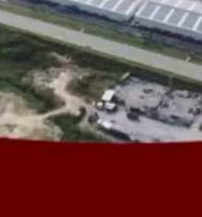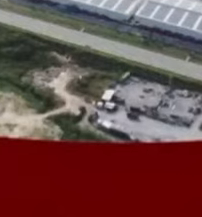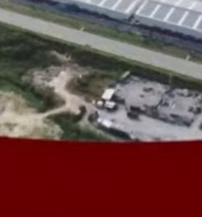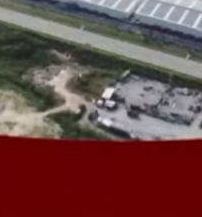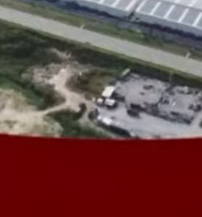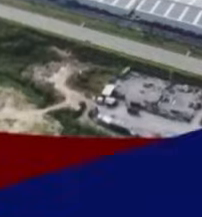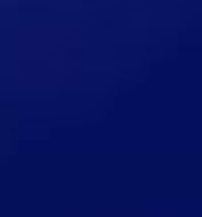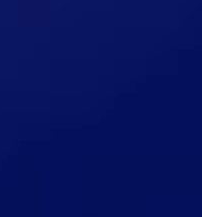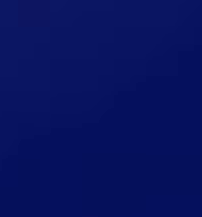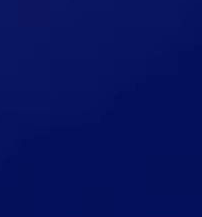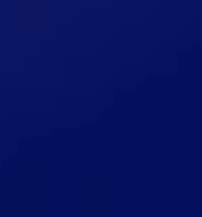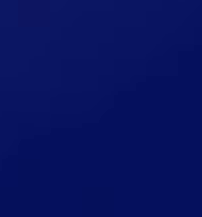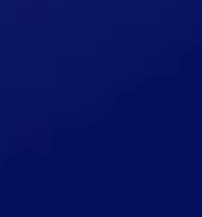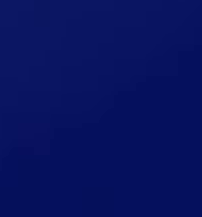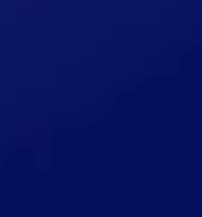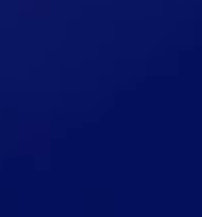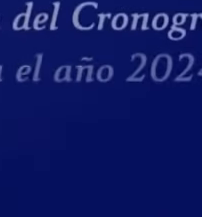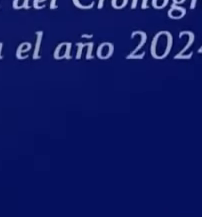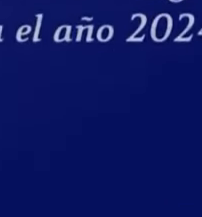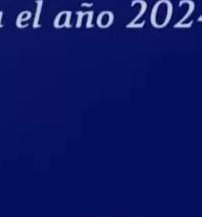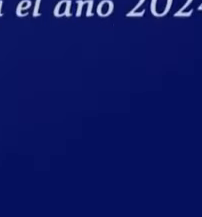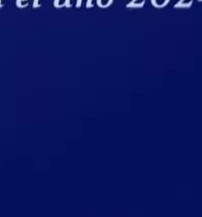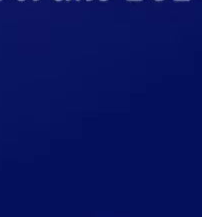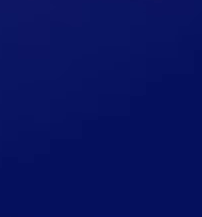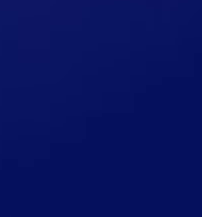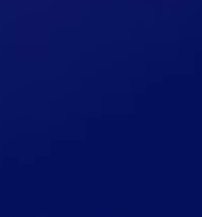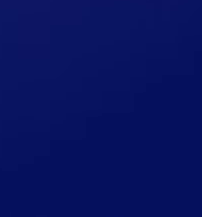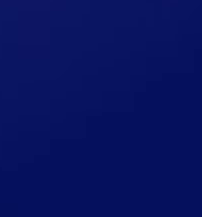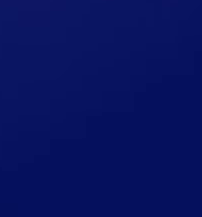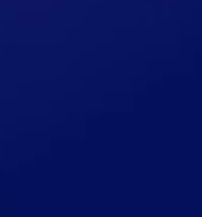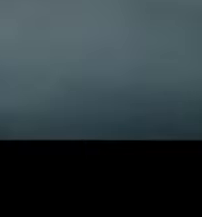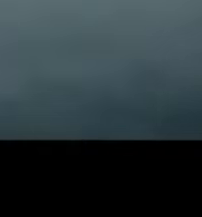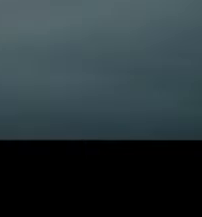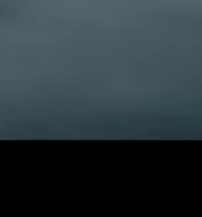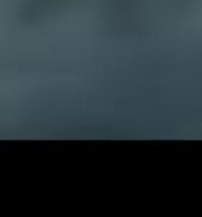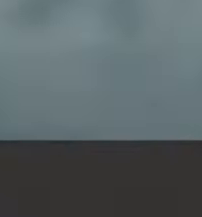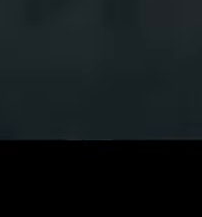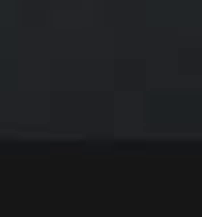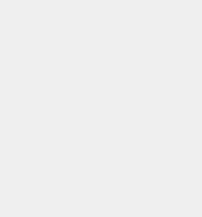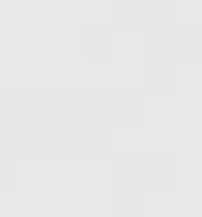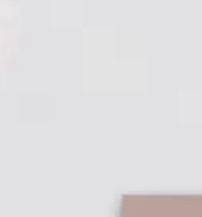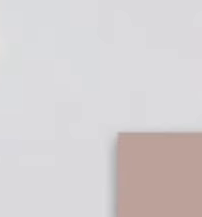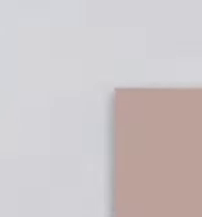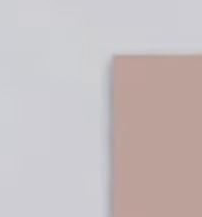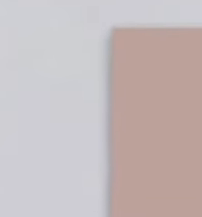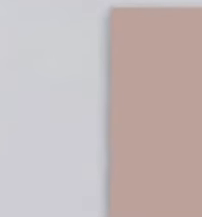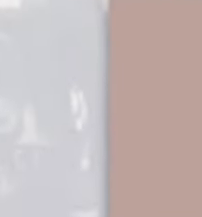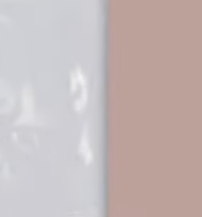Caminas descalza en la...